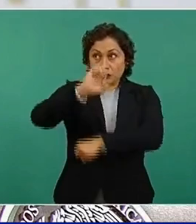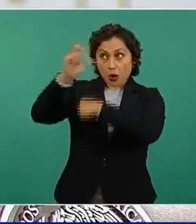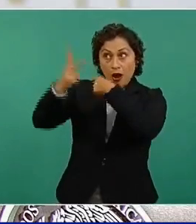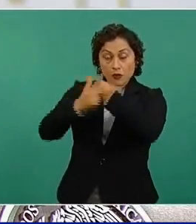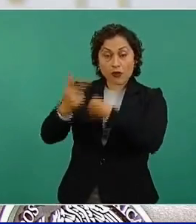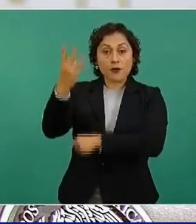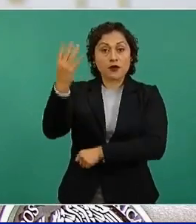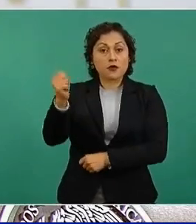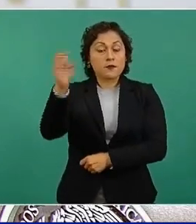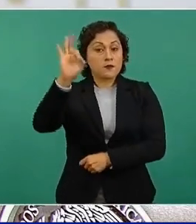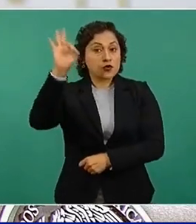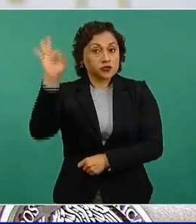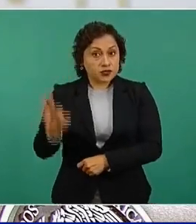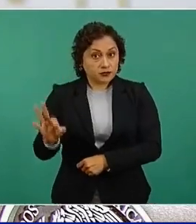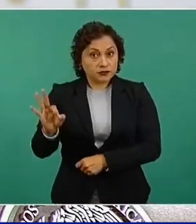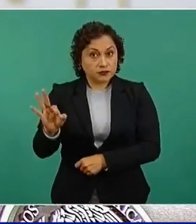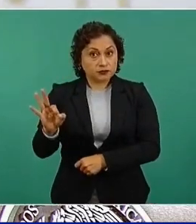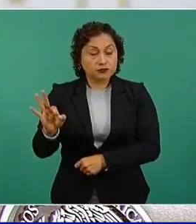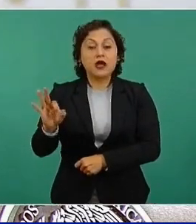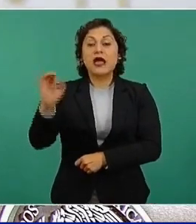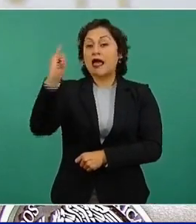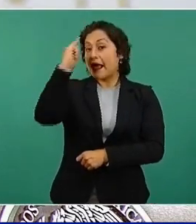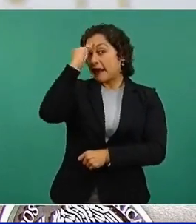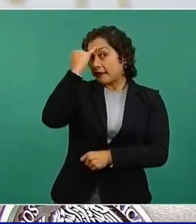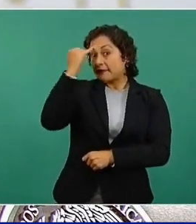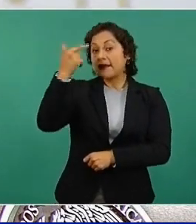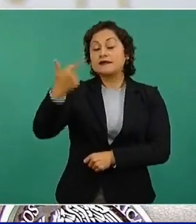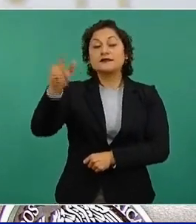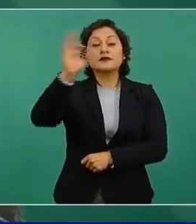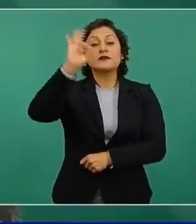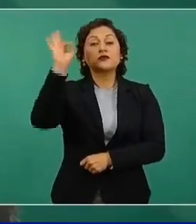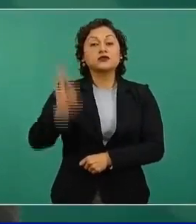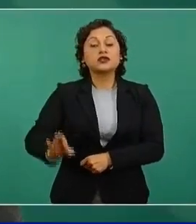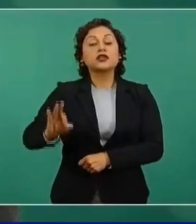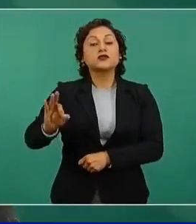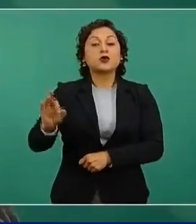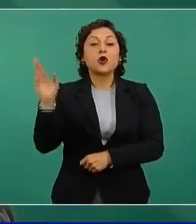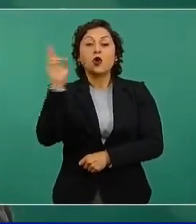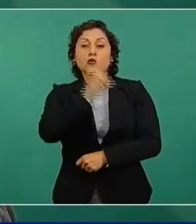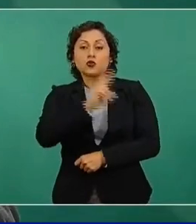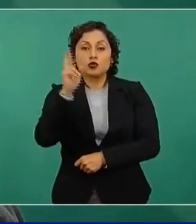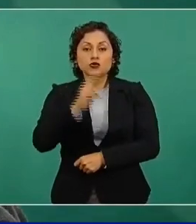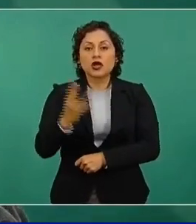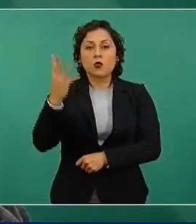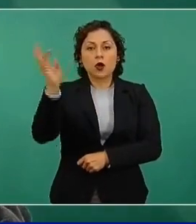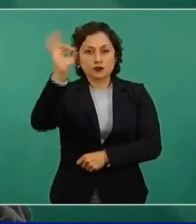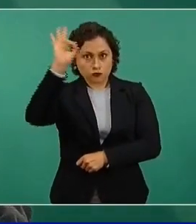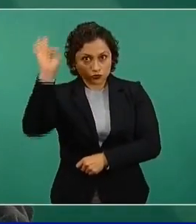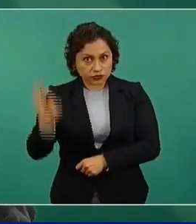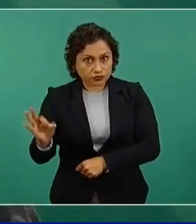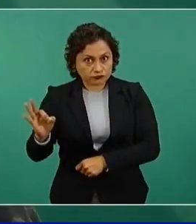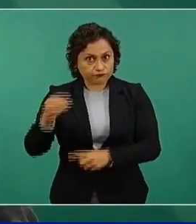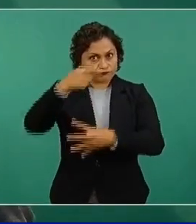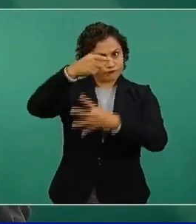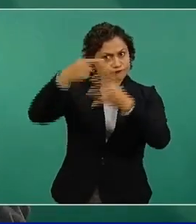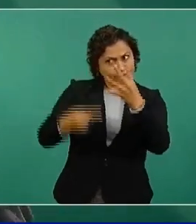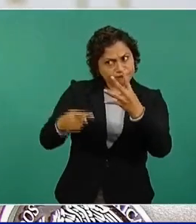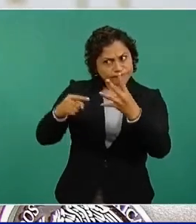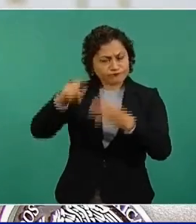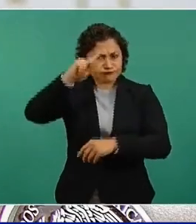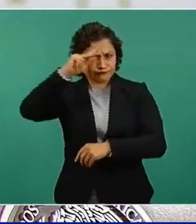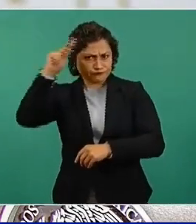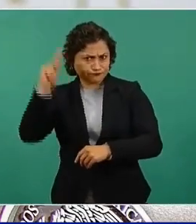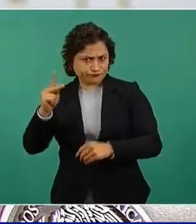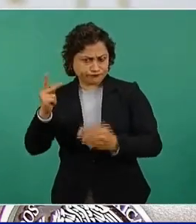con el 9%, India con el 7% y Rusia con el 4%. En comparación